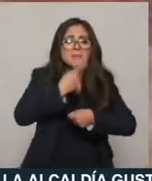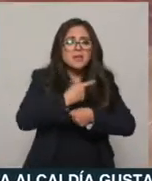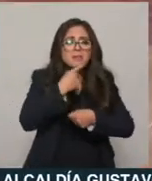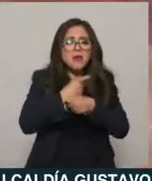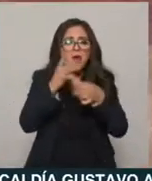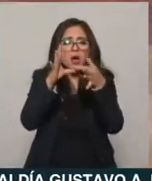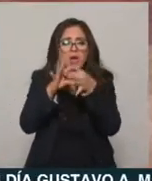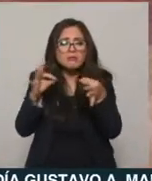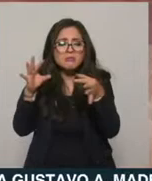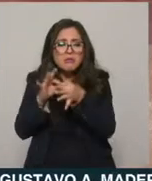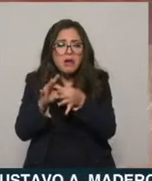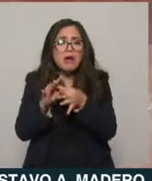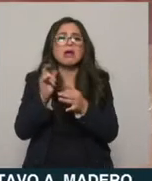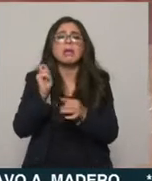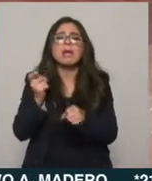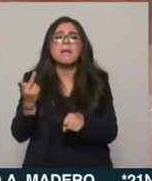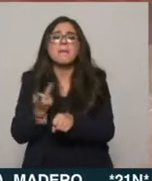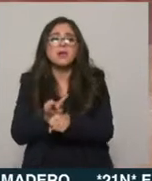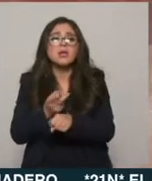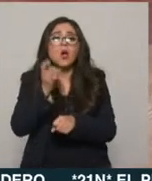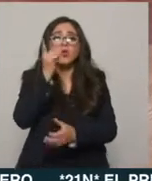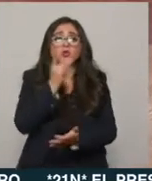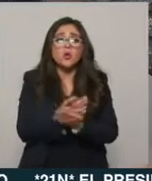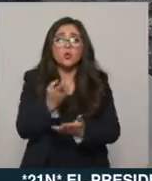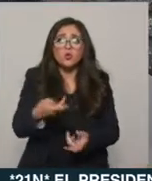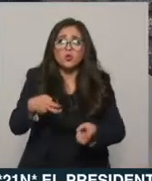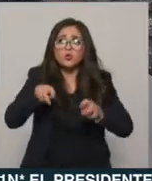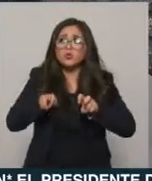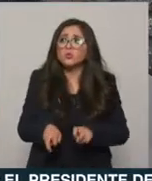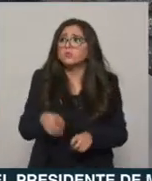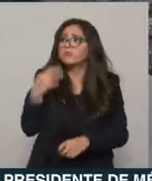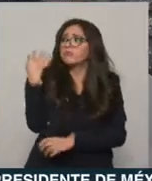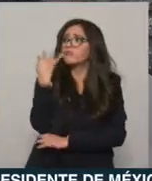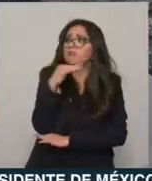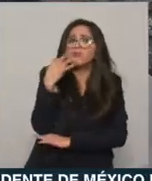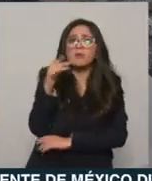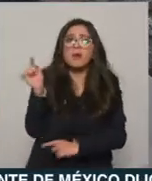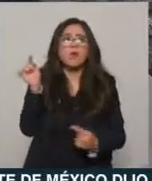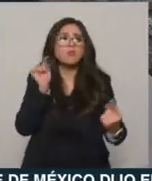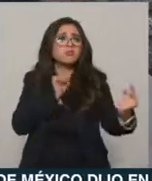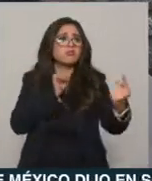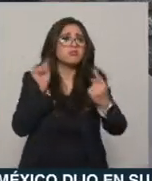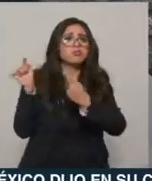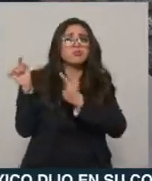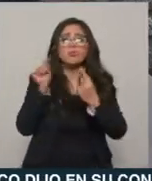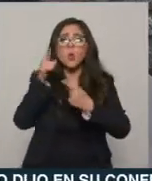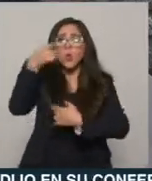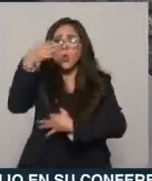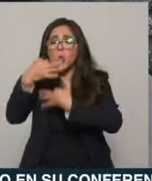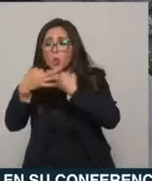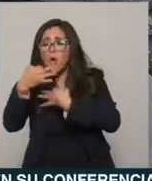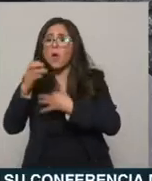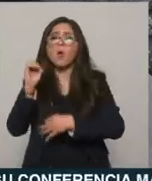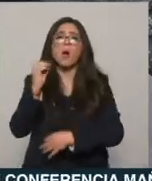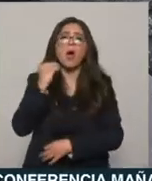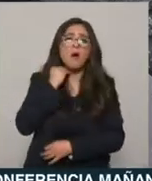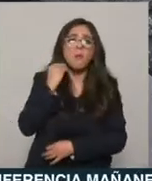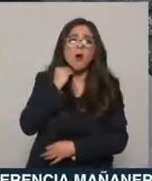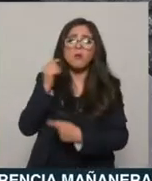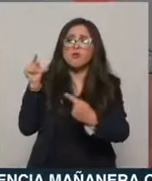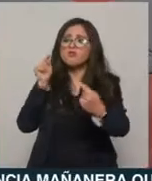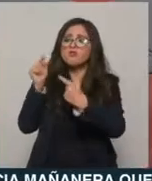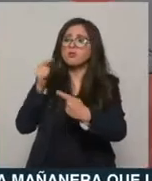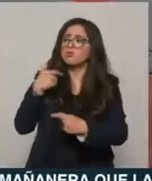simples espectadores sin comprender lo que está hablando el juez o los abogados, ¿no? El lenguaje tiene que ser más cotidiano. Magistrado, ¿cómo